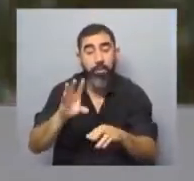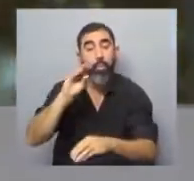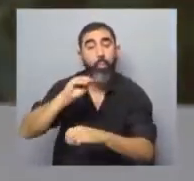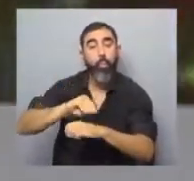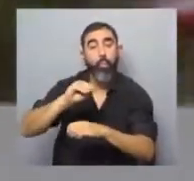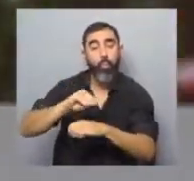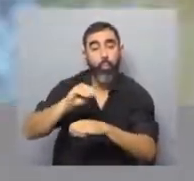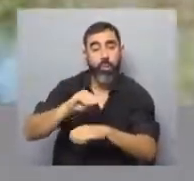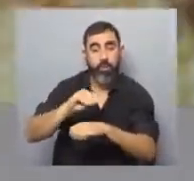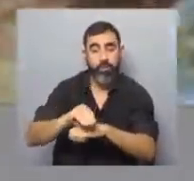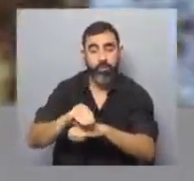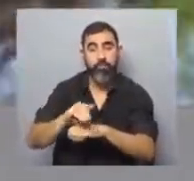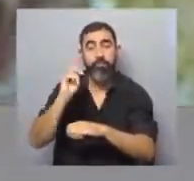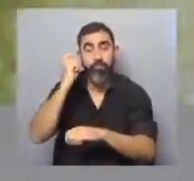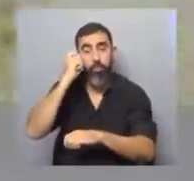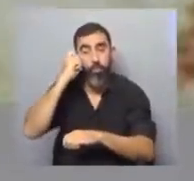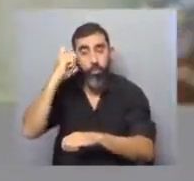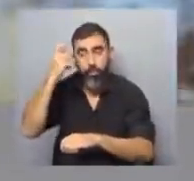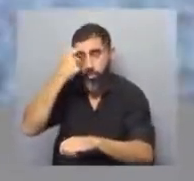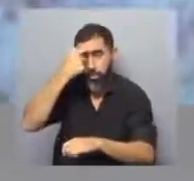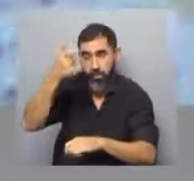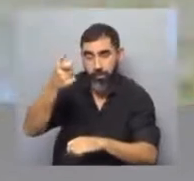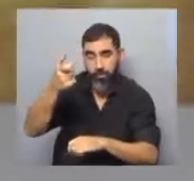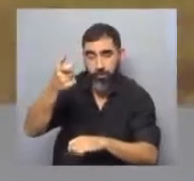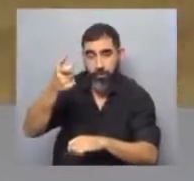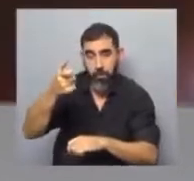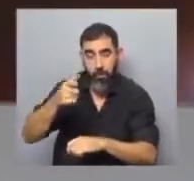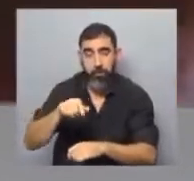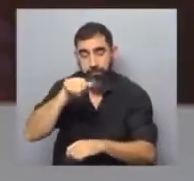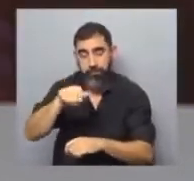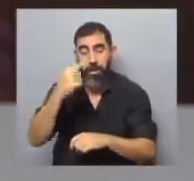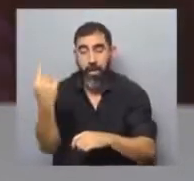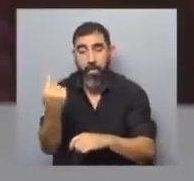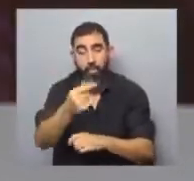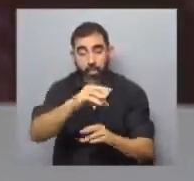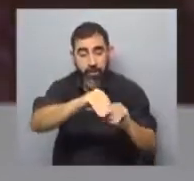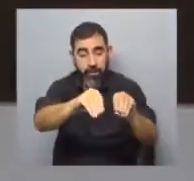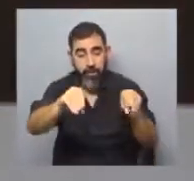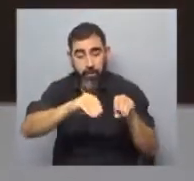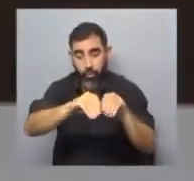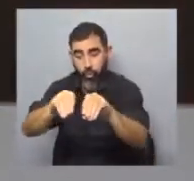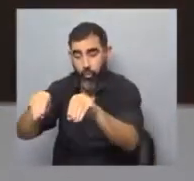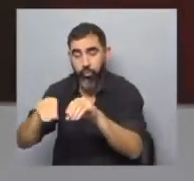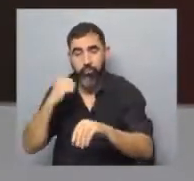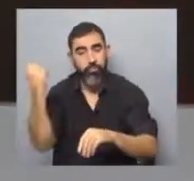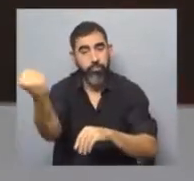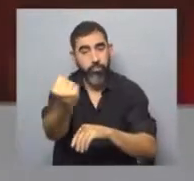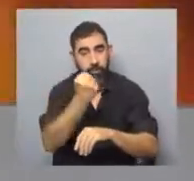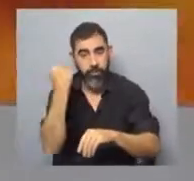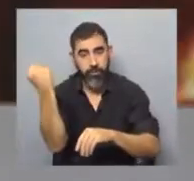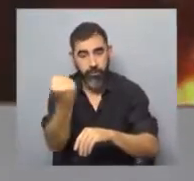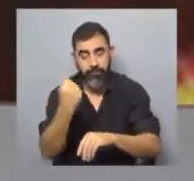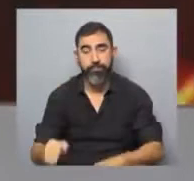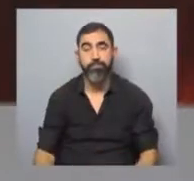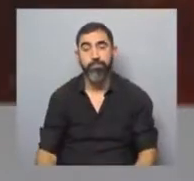cultural, ¿verdad? Entonces, el conocimiento científico de cada uno de sus territorios es muy importante. Y